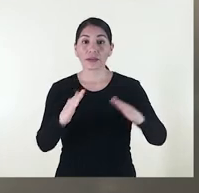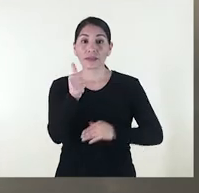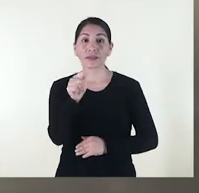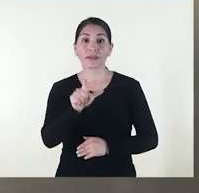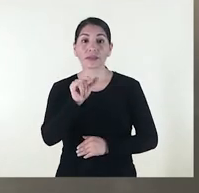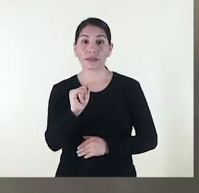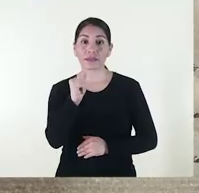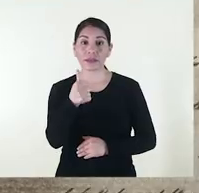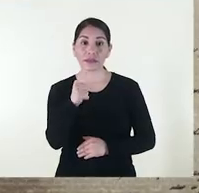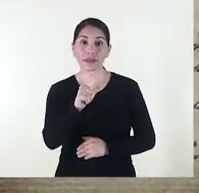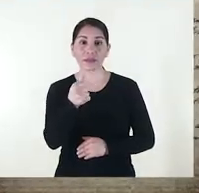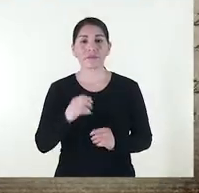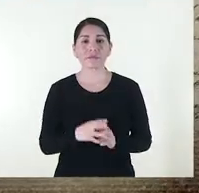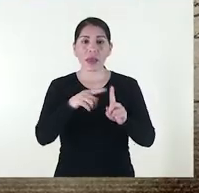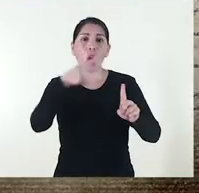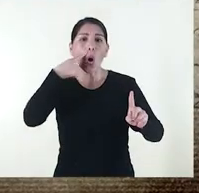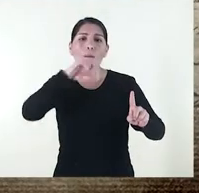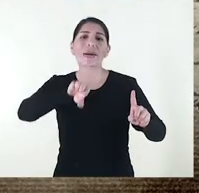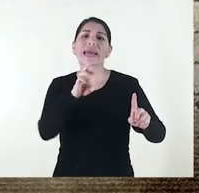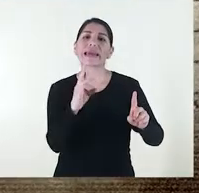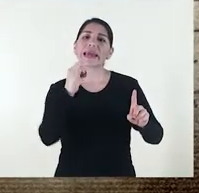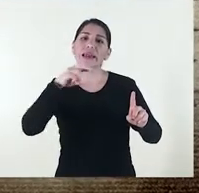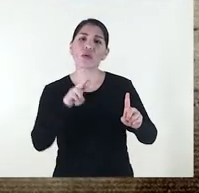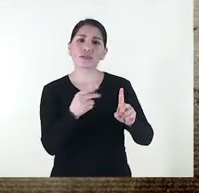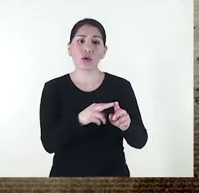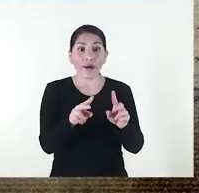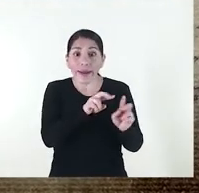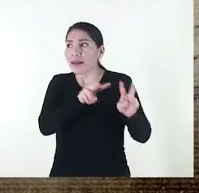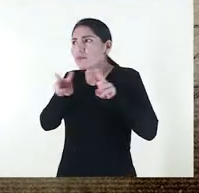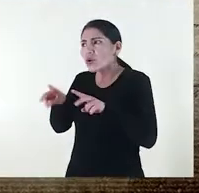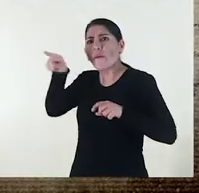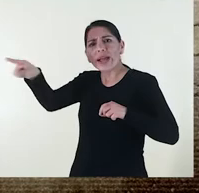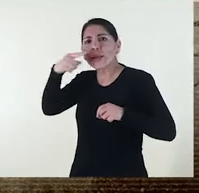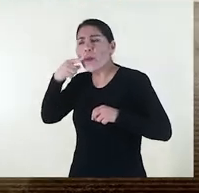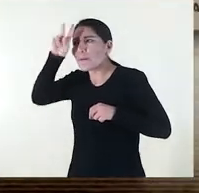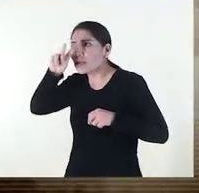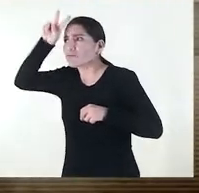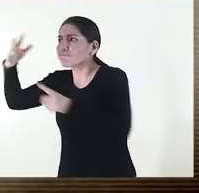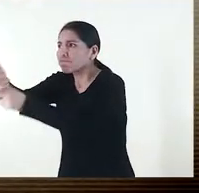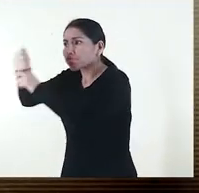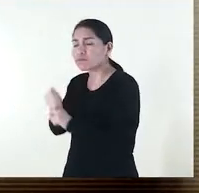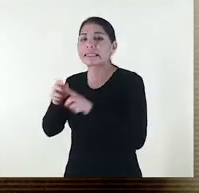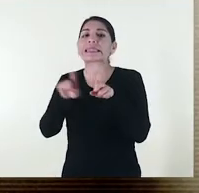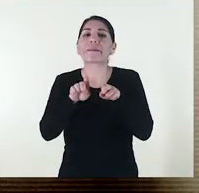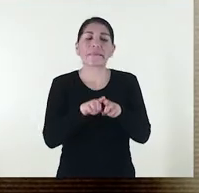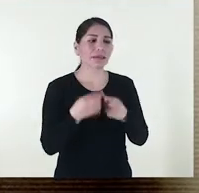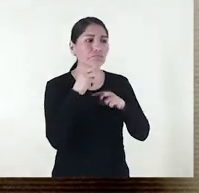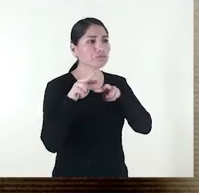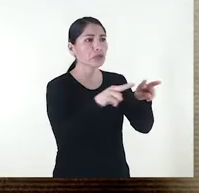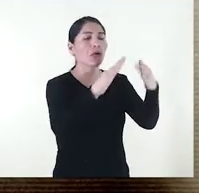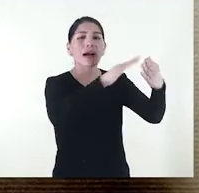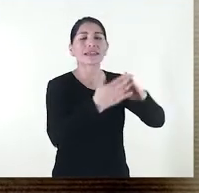Casa Aliaga. Jerónimo de Aliaga y Ramírez estuvo en la captura de Atahualpa y en la fundación de la ciudad. Ocupó